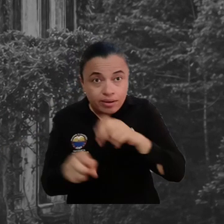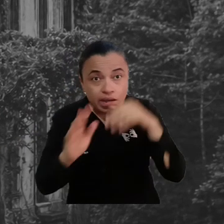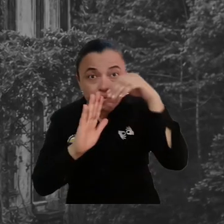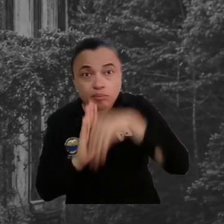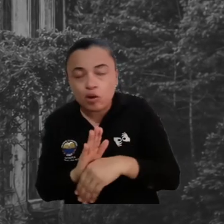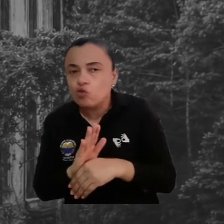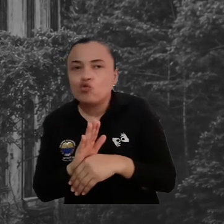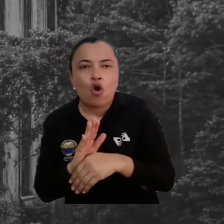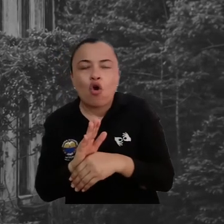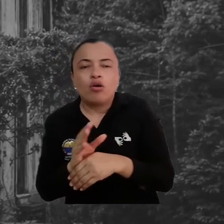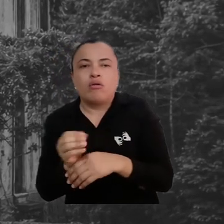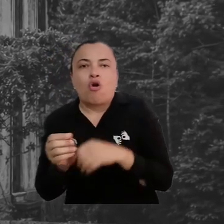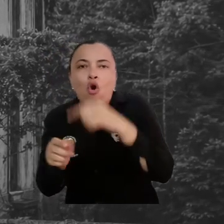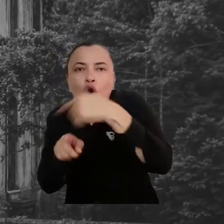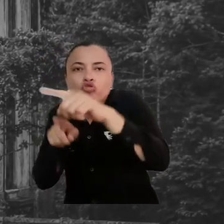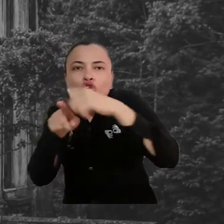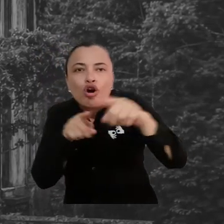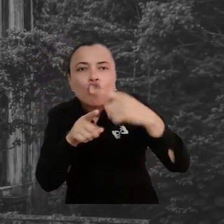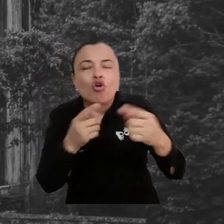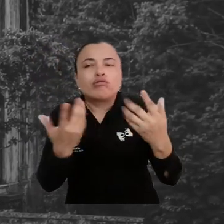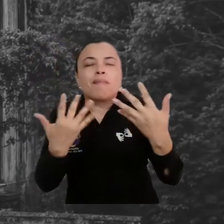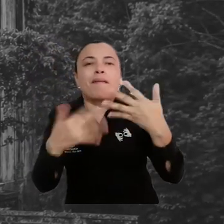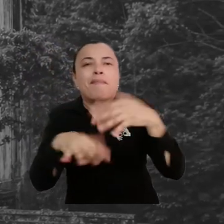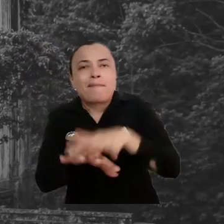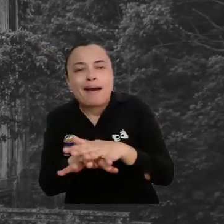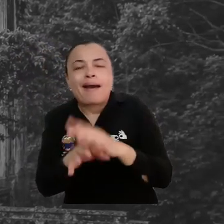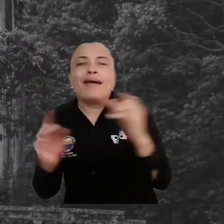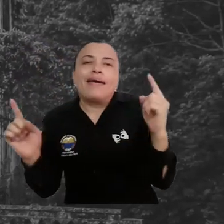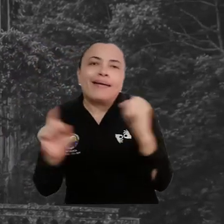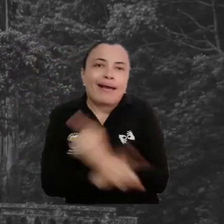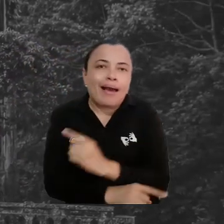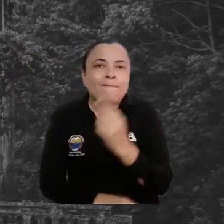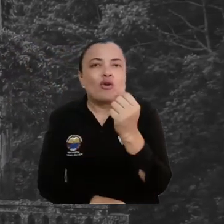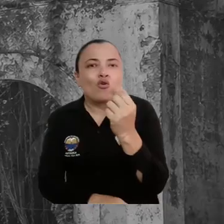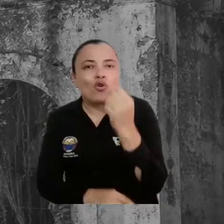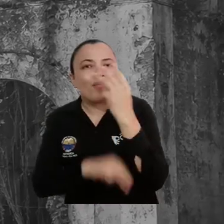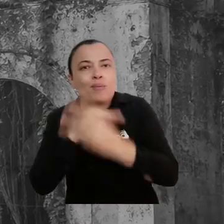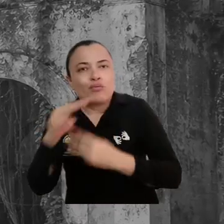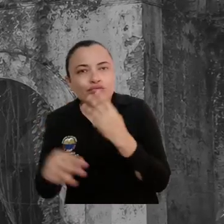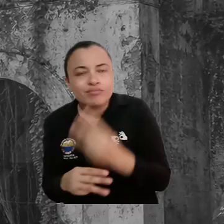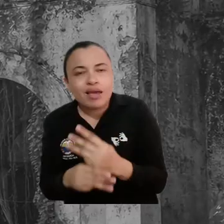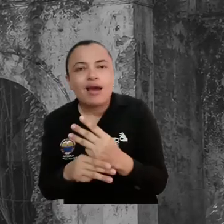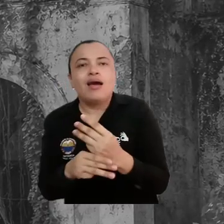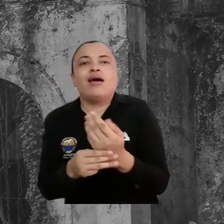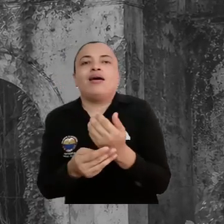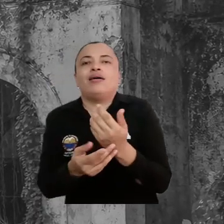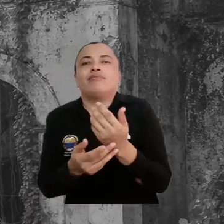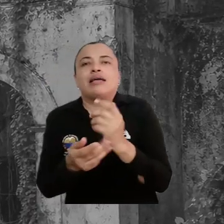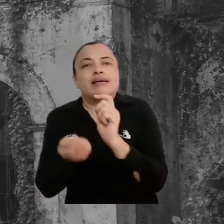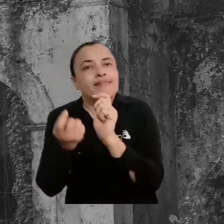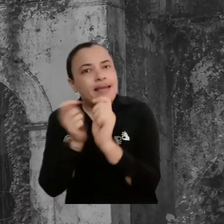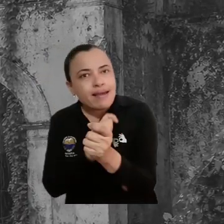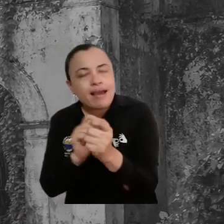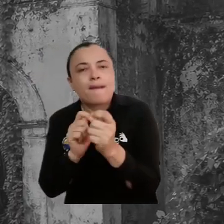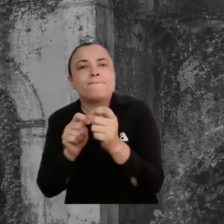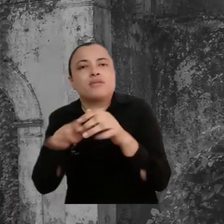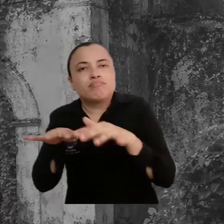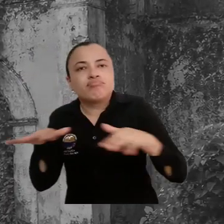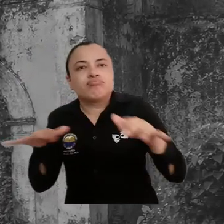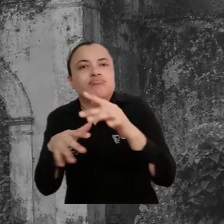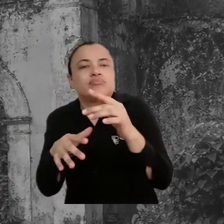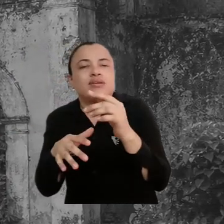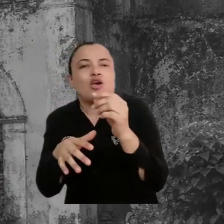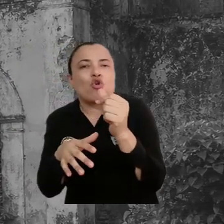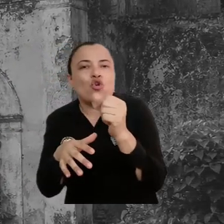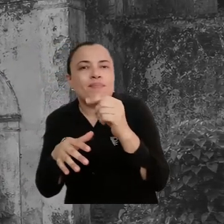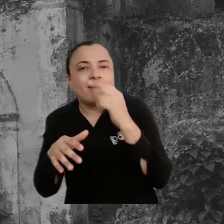una convergencia de factores: cambios en la economía mundial, reconfiguración de las economías regionales, competencias